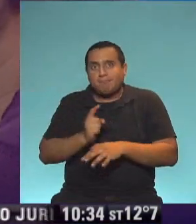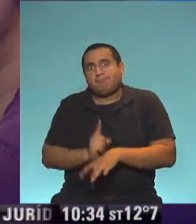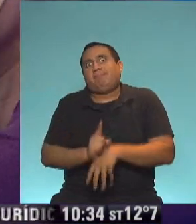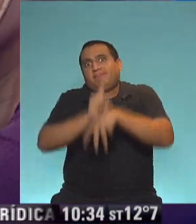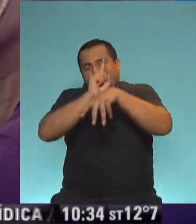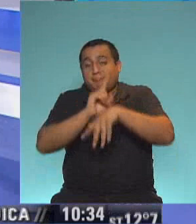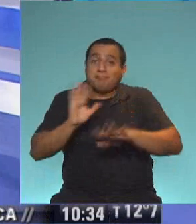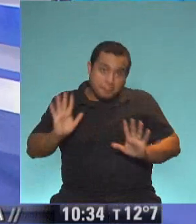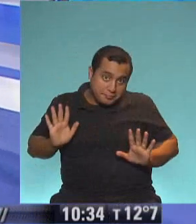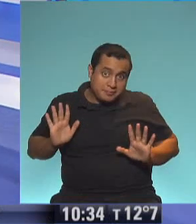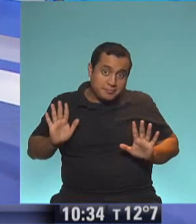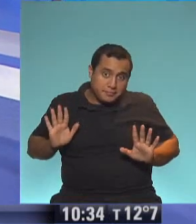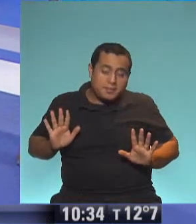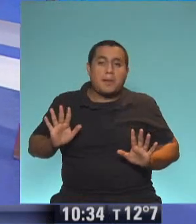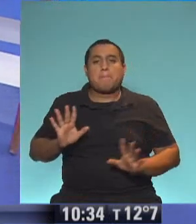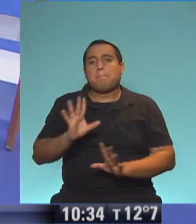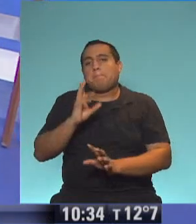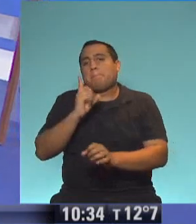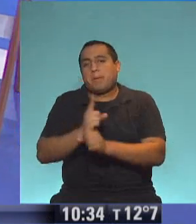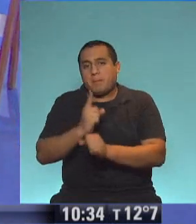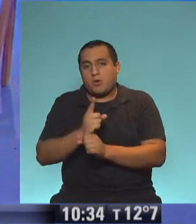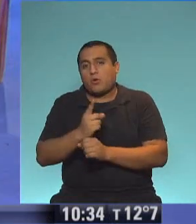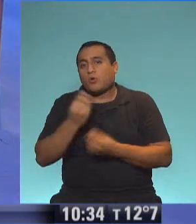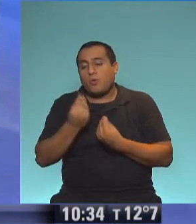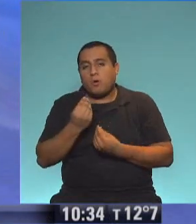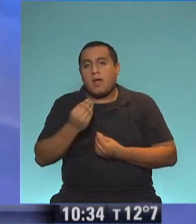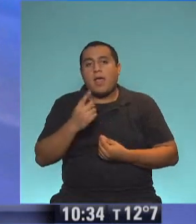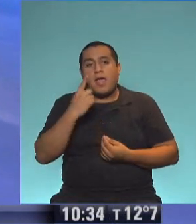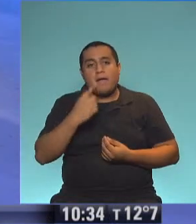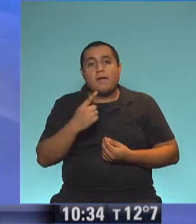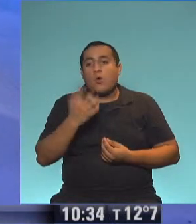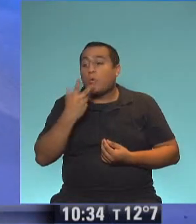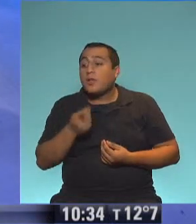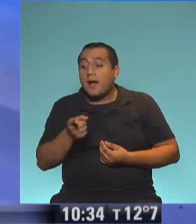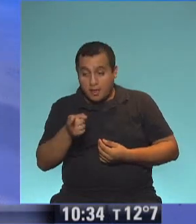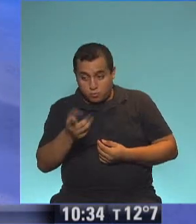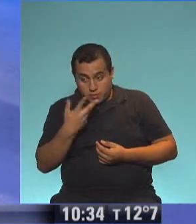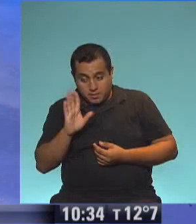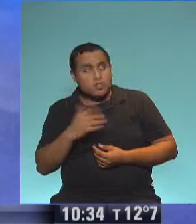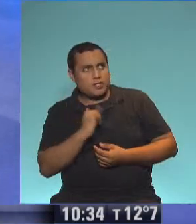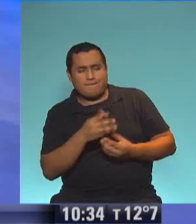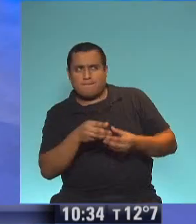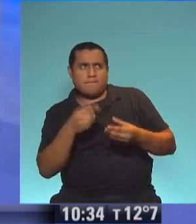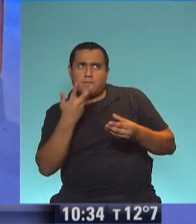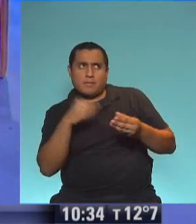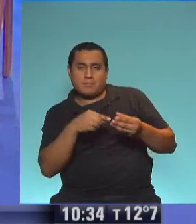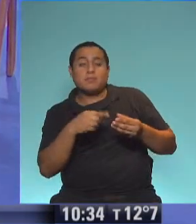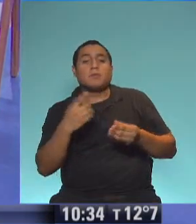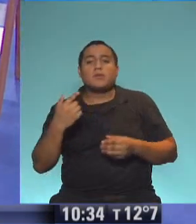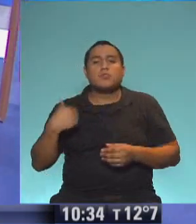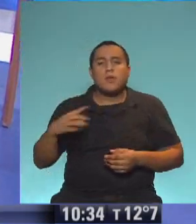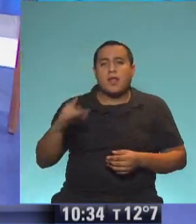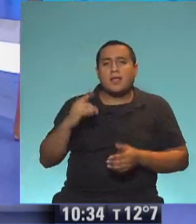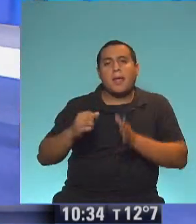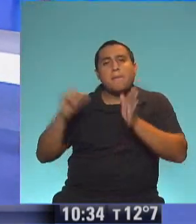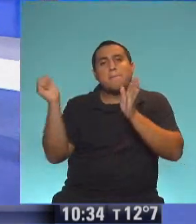y amigas, vamos primero a elegir su juguete favorito. ¡Vamos! ¿Vas a elegir ese tu juguete preferido? Este es mi juguete favorito. Muy bien, yo voy a elegir una